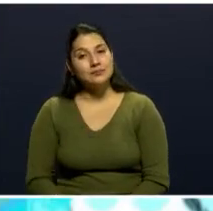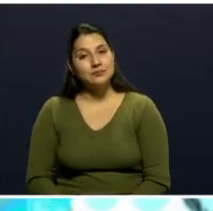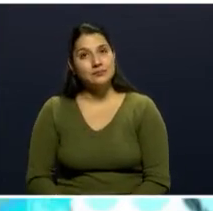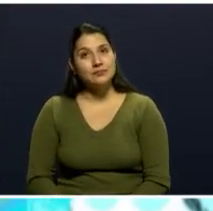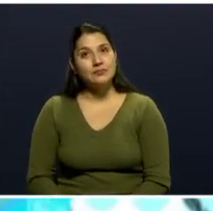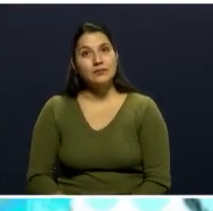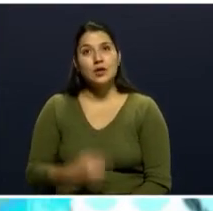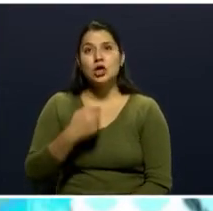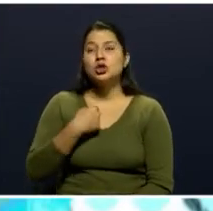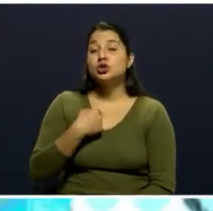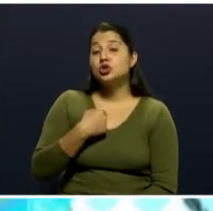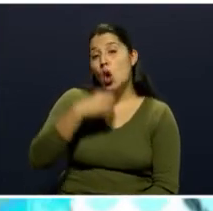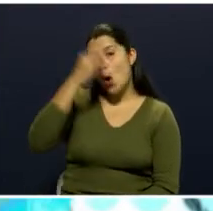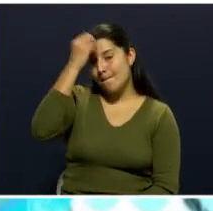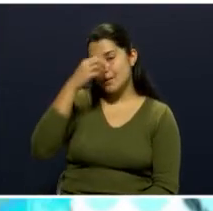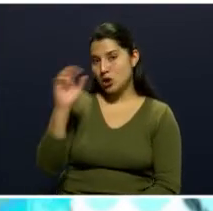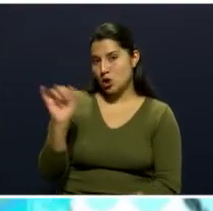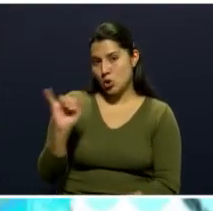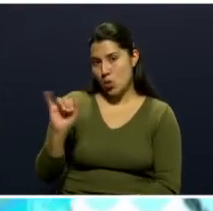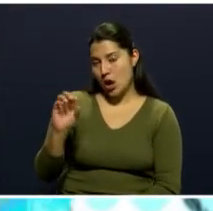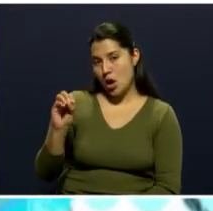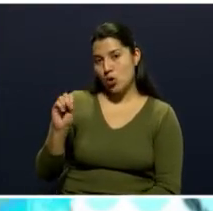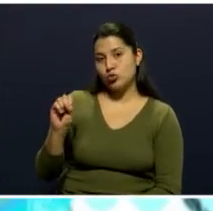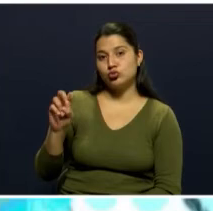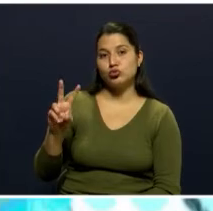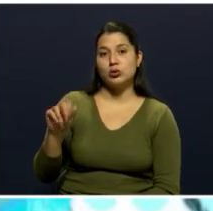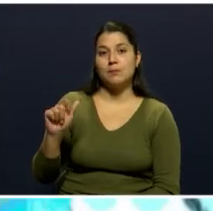Yo coincido con Osvaldo, esto apenas está empezando.